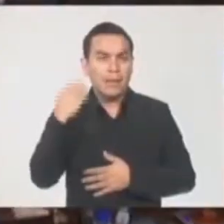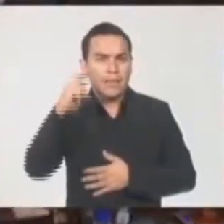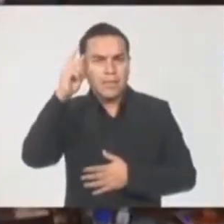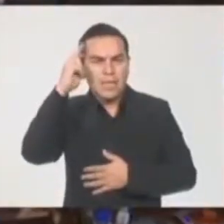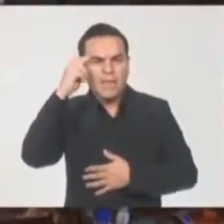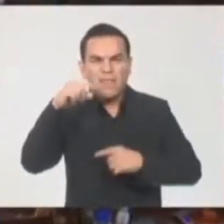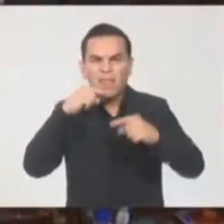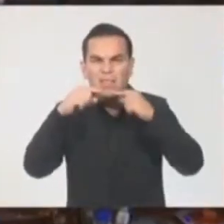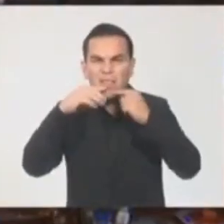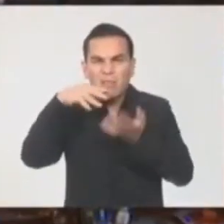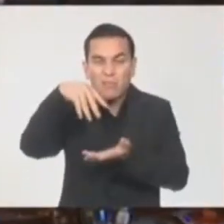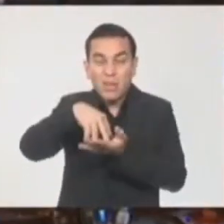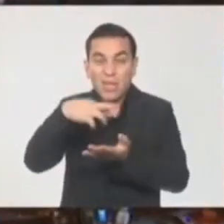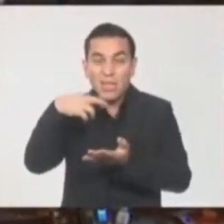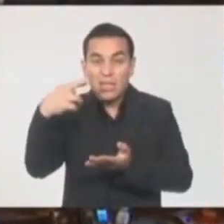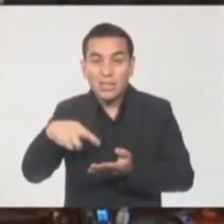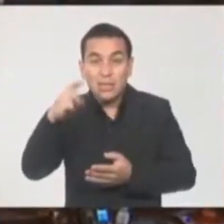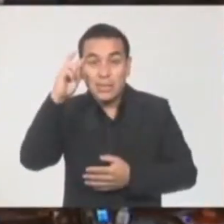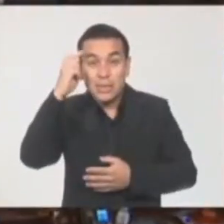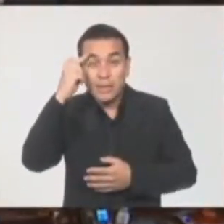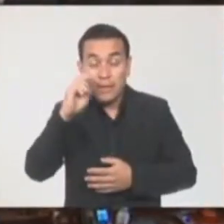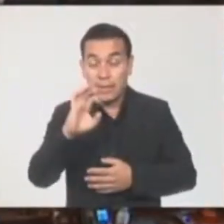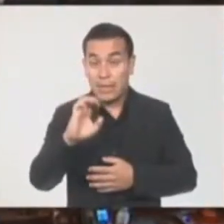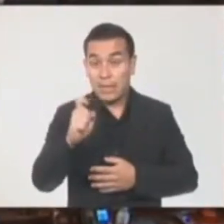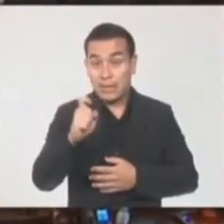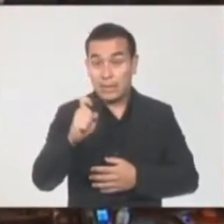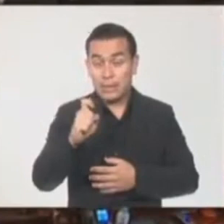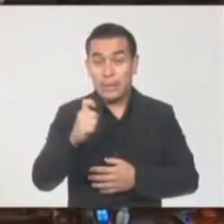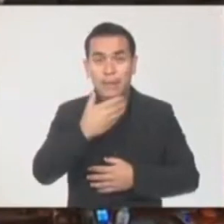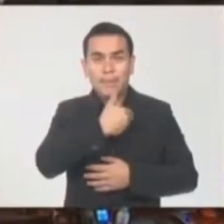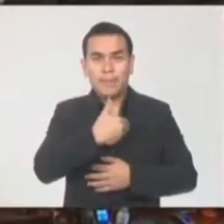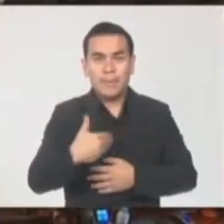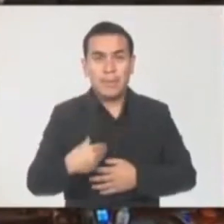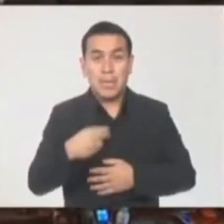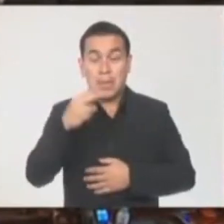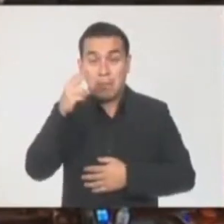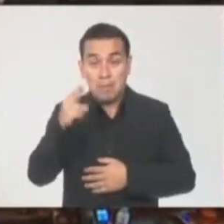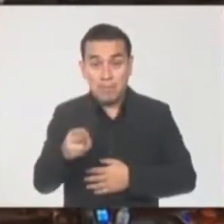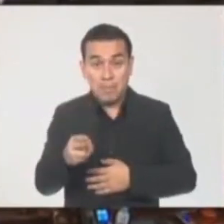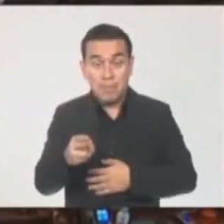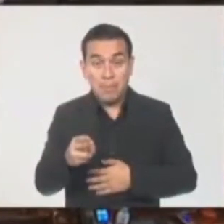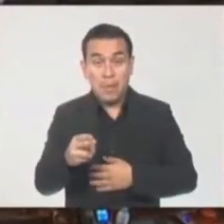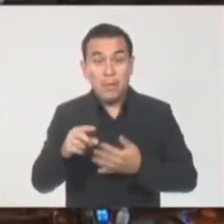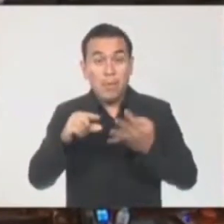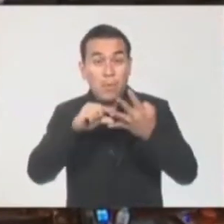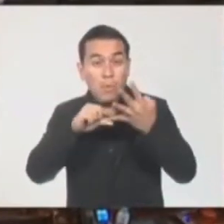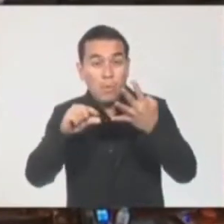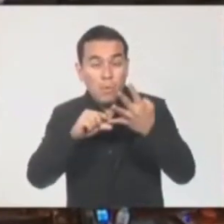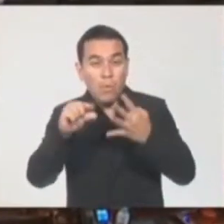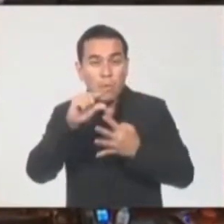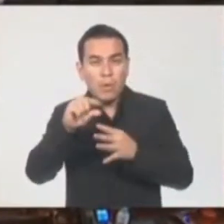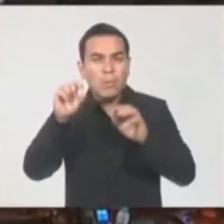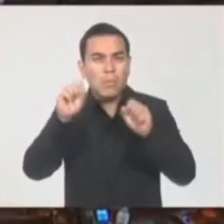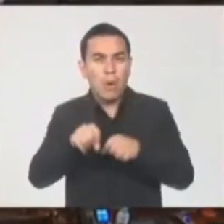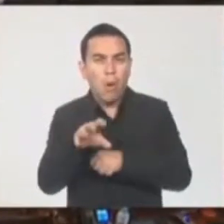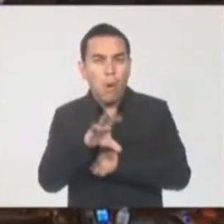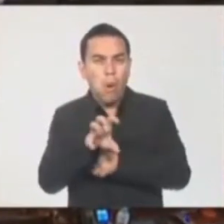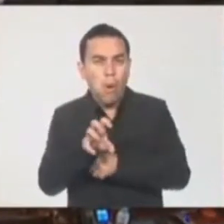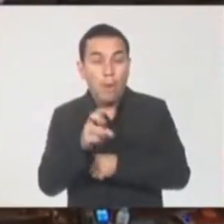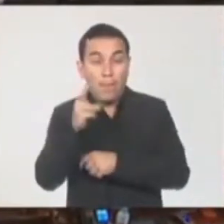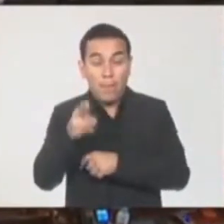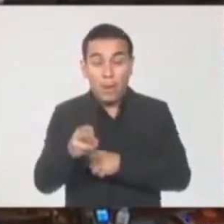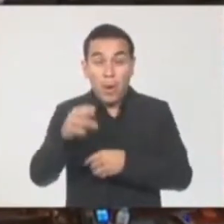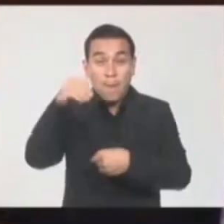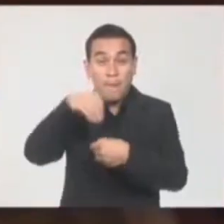a un sistema que permitió que un expresidente, blindado por sus apellidos y la oligarquía, despojara al pueblo de sus tierras, de su banca, de